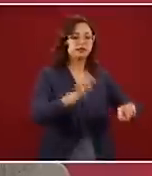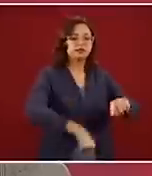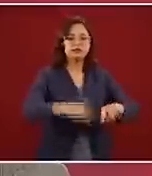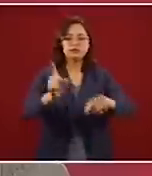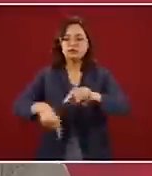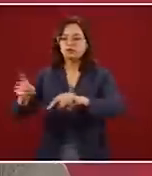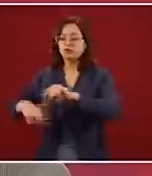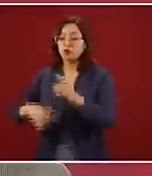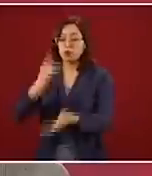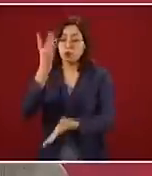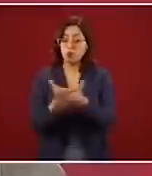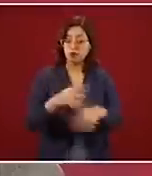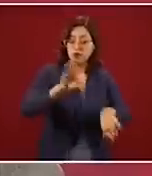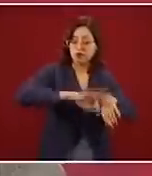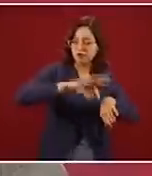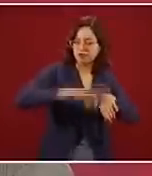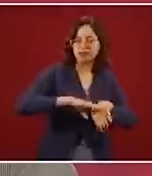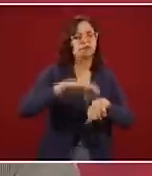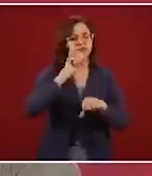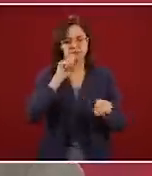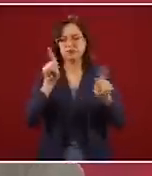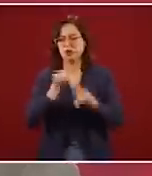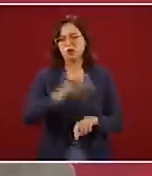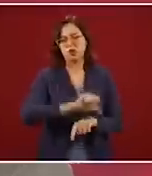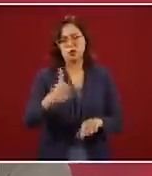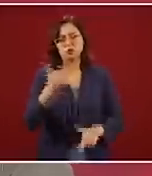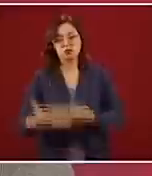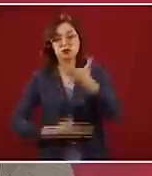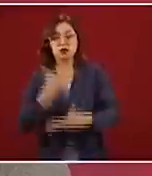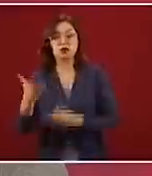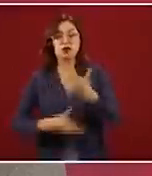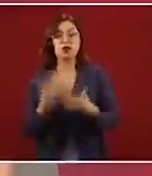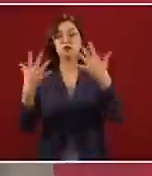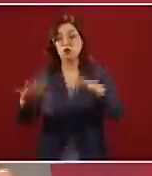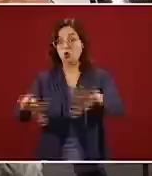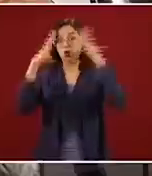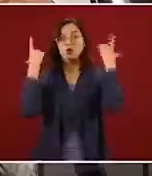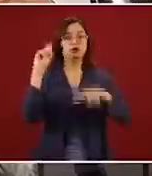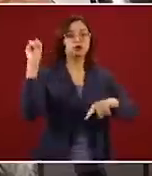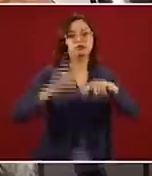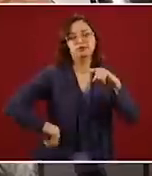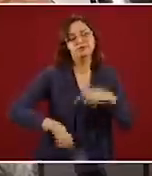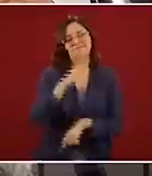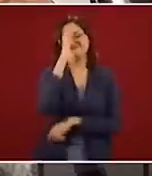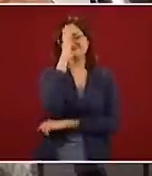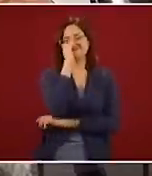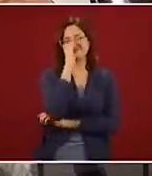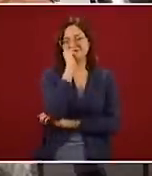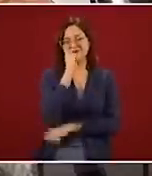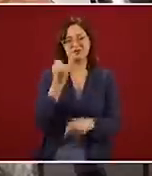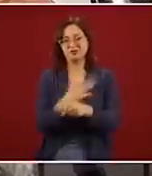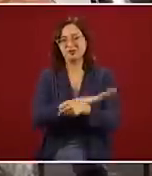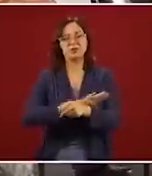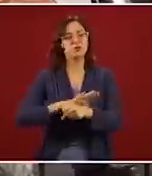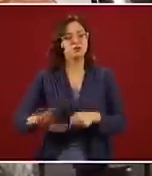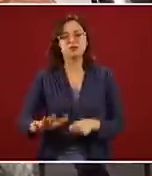farmacias integrales, sino para varios otros servicios. Esto no se puede hacer de la noche a la mañana y esto es también un compromiso con la población. No